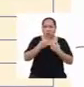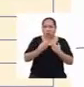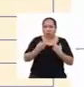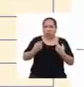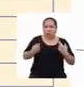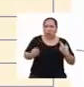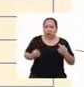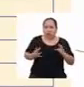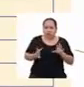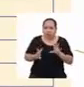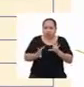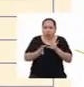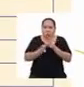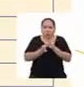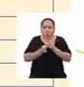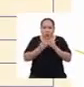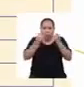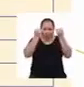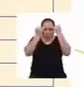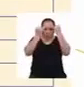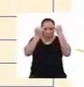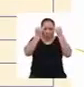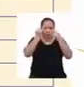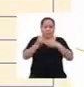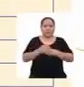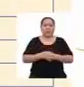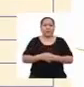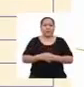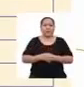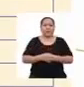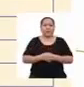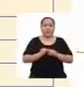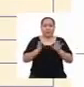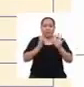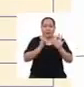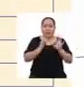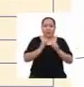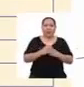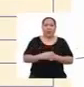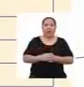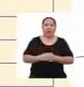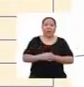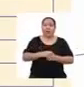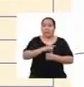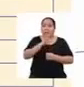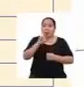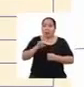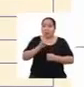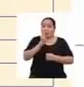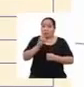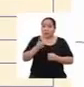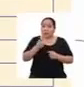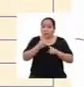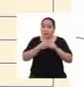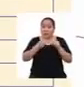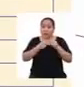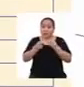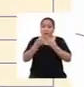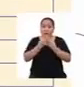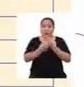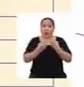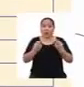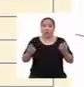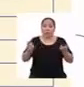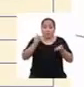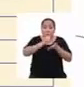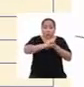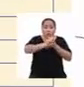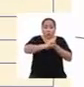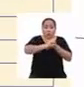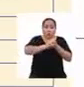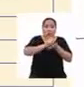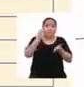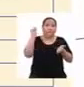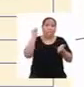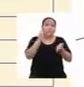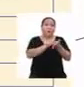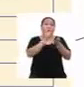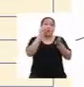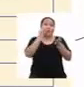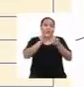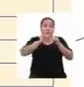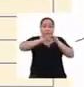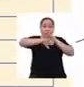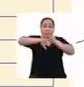para unir las ideas? 7. ¿Se ha utilizado los recursos ortográficos de puntuación para